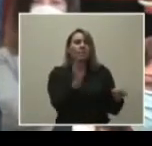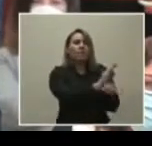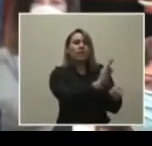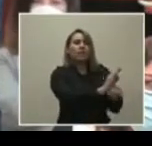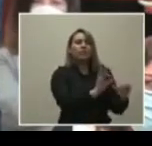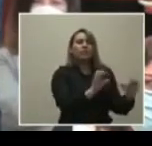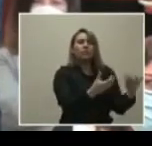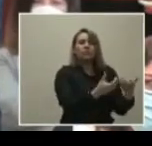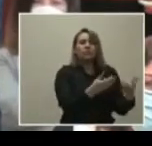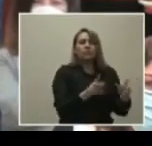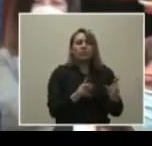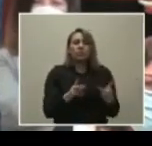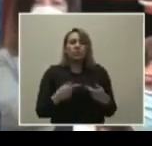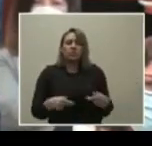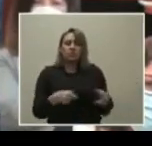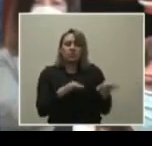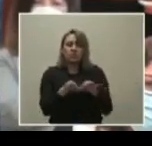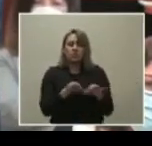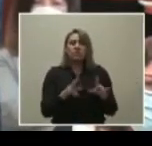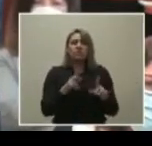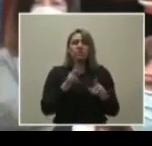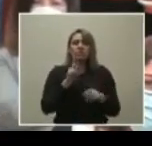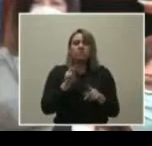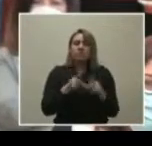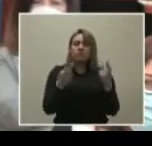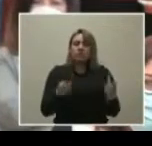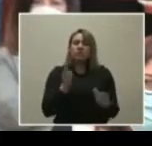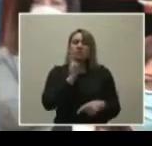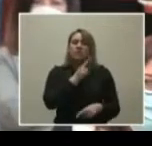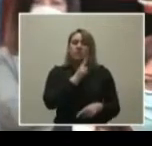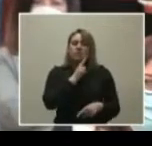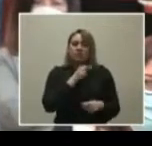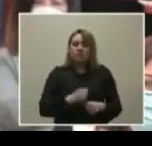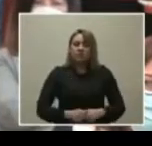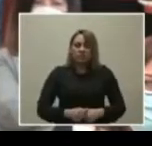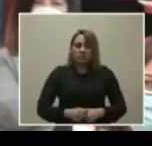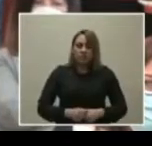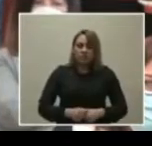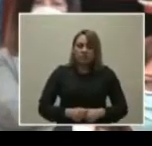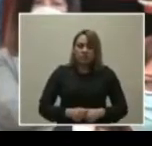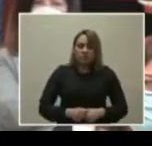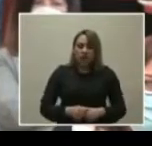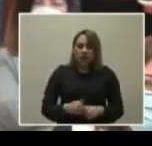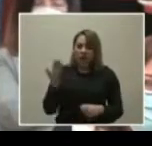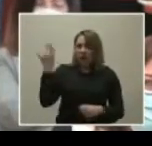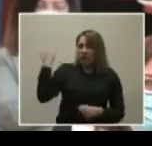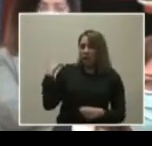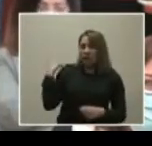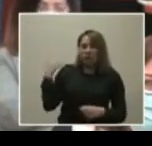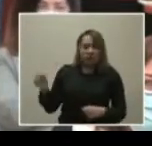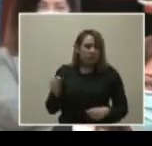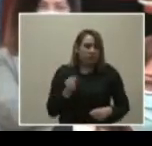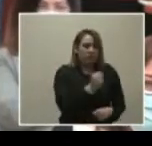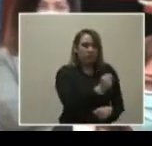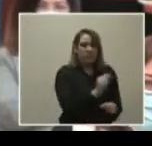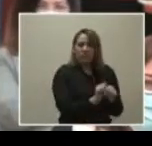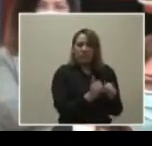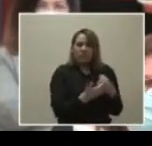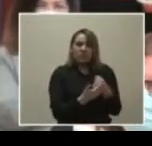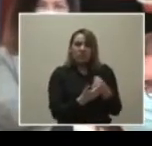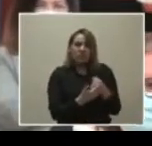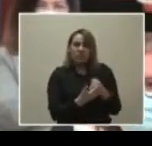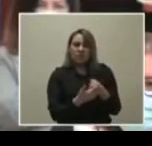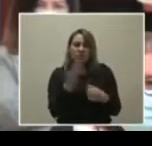bien ¿cuál es la razón por la que, digo, hasta en ese momento nos enteramos que no estaba instalado en la administración actual?